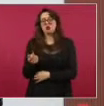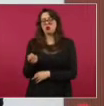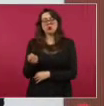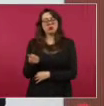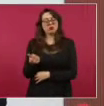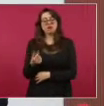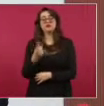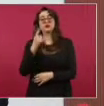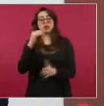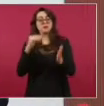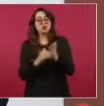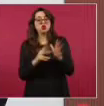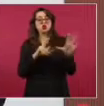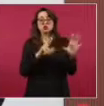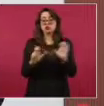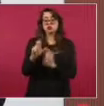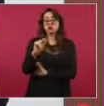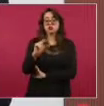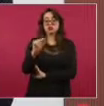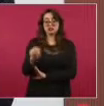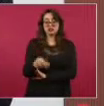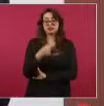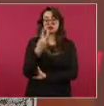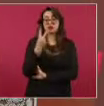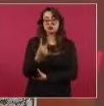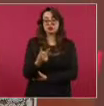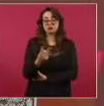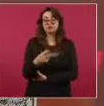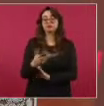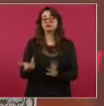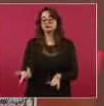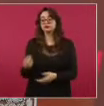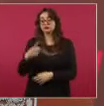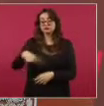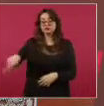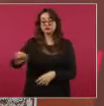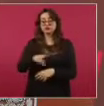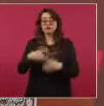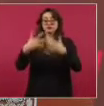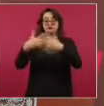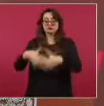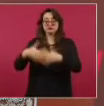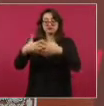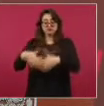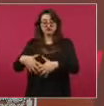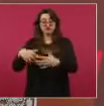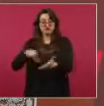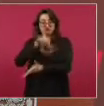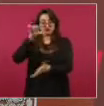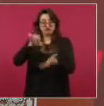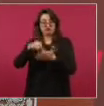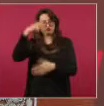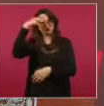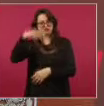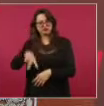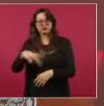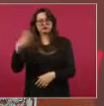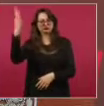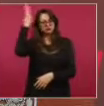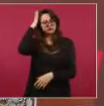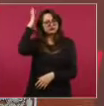1892, los dirigentes de la Confederación Obrera de las Fábricas del Valle de México enviaron